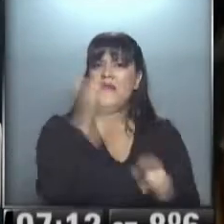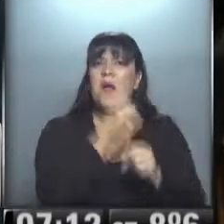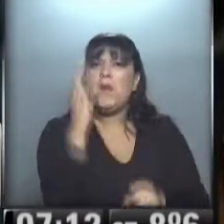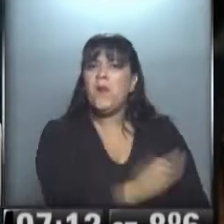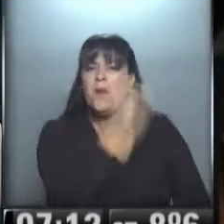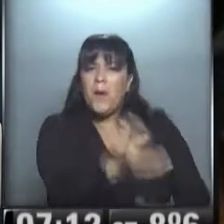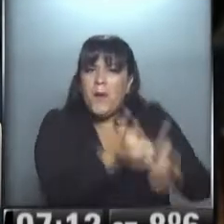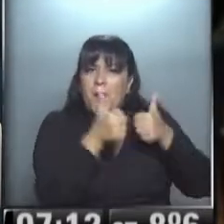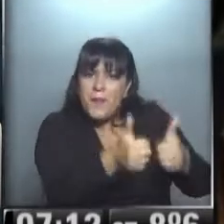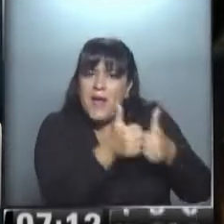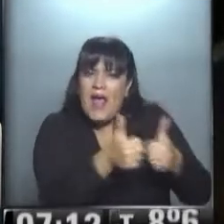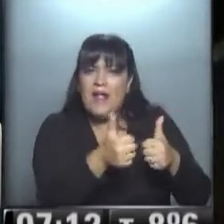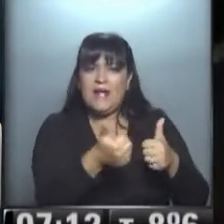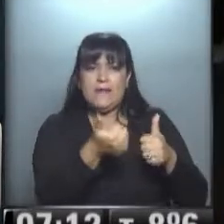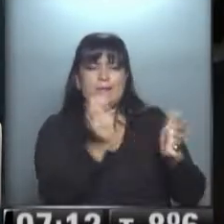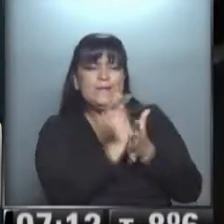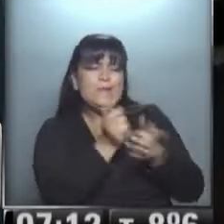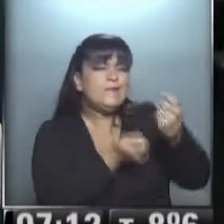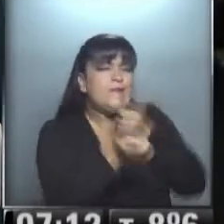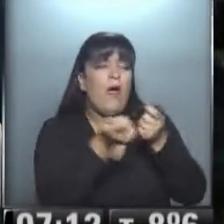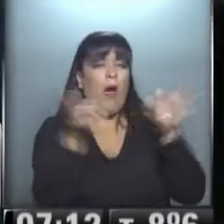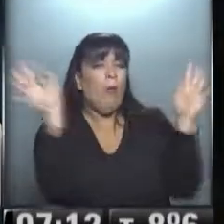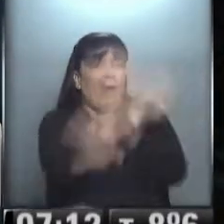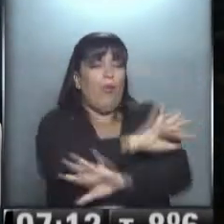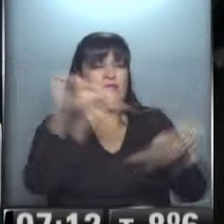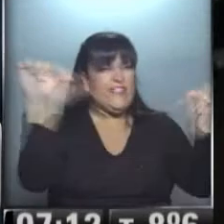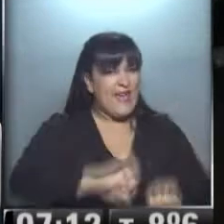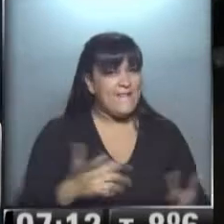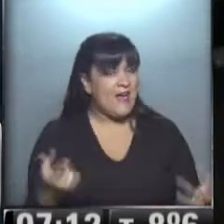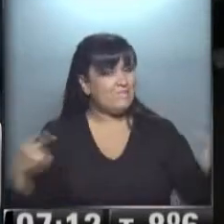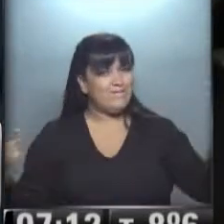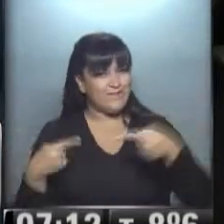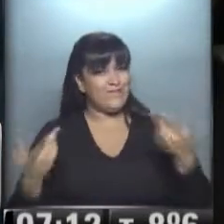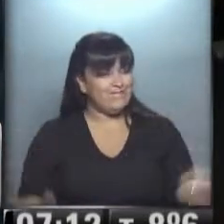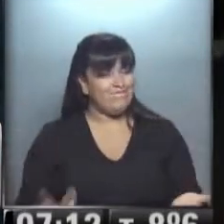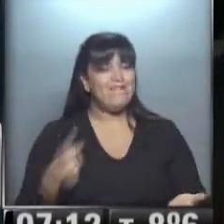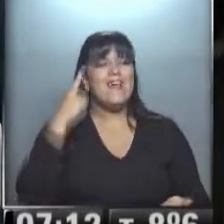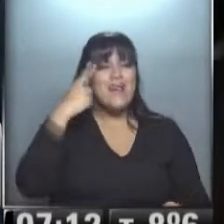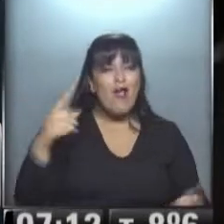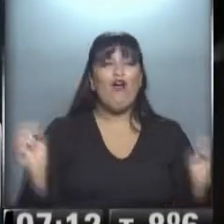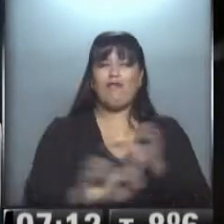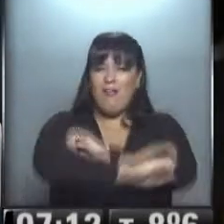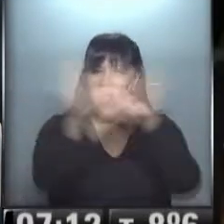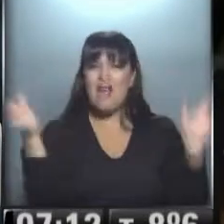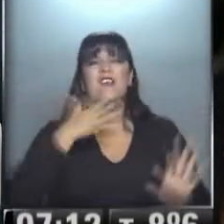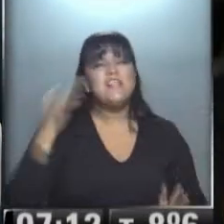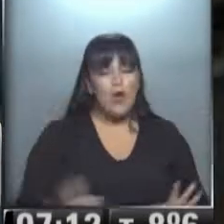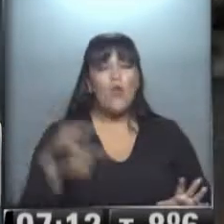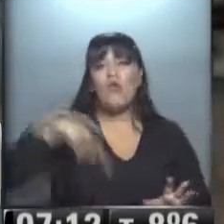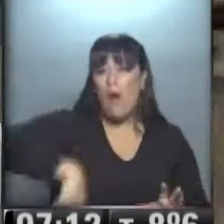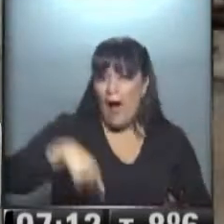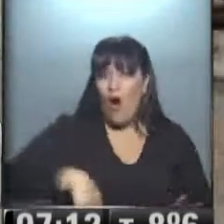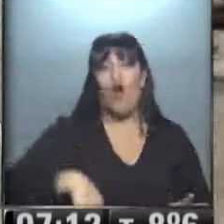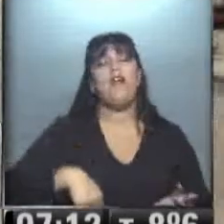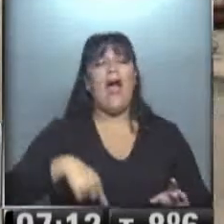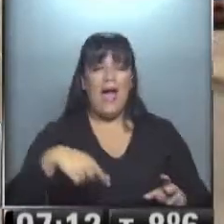perfectamente, tras una maniobra se declara en quiebra. Creo que claramente van a hacer estallar este tipo de petardos,